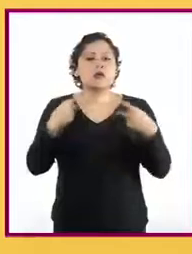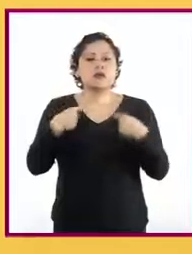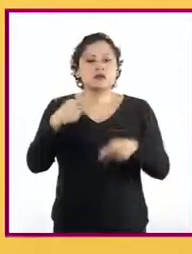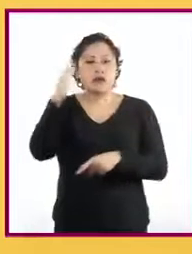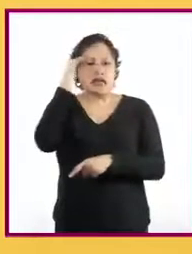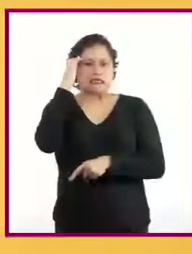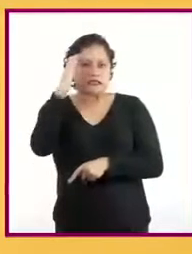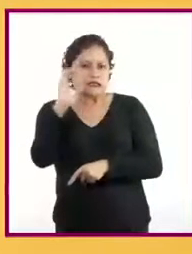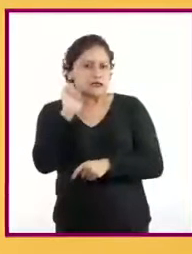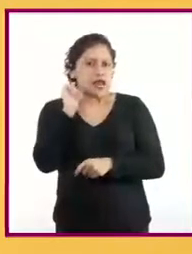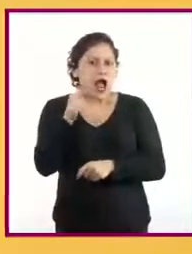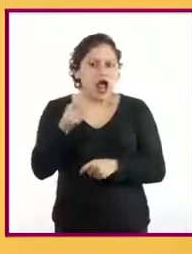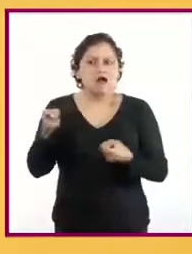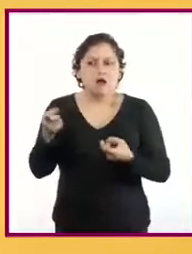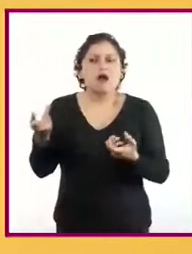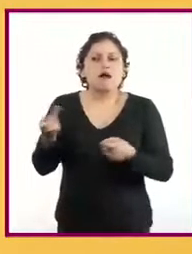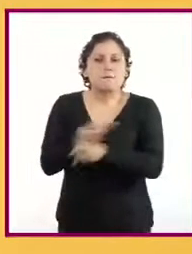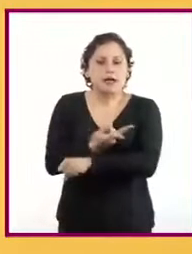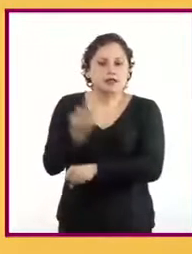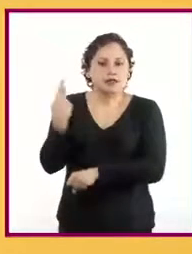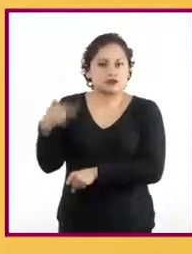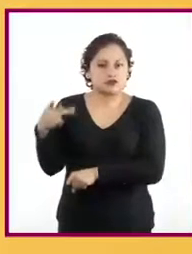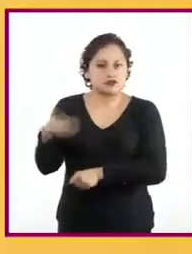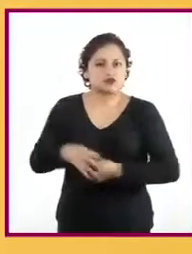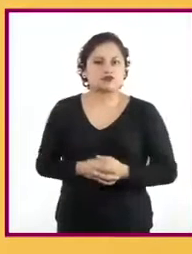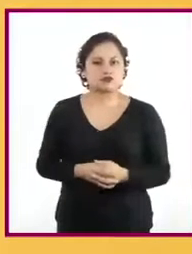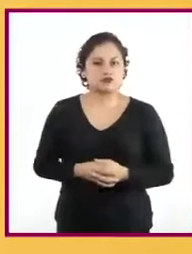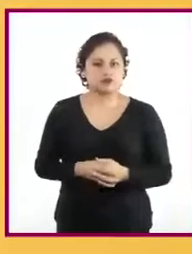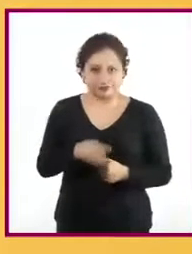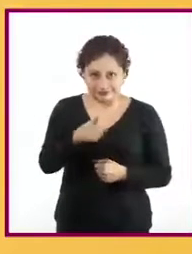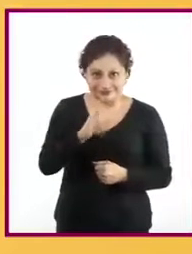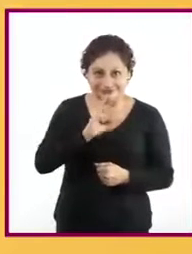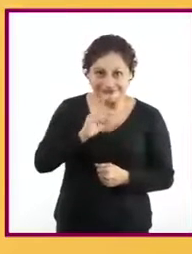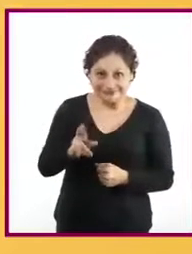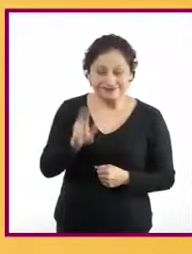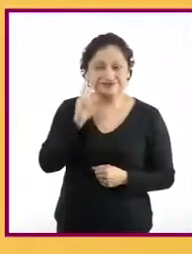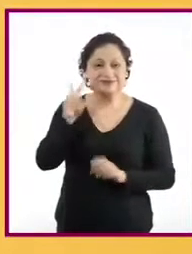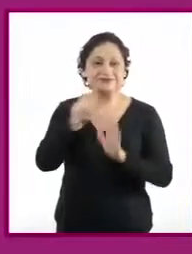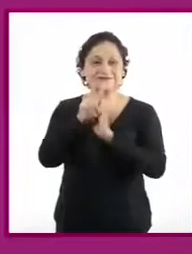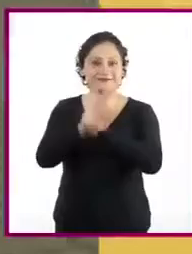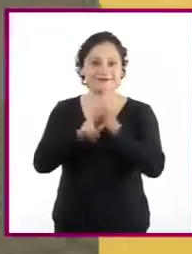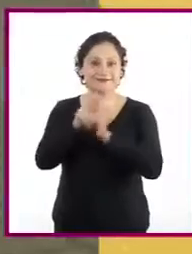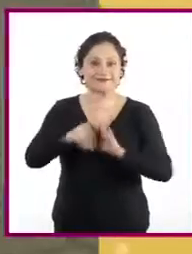o delito? Para responder, veamos el siguiente video.